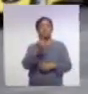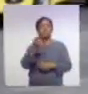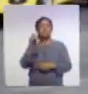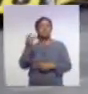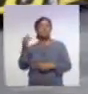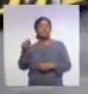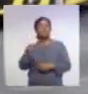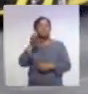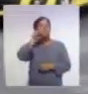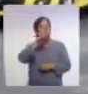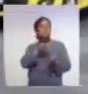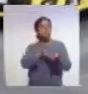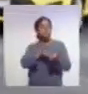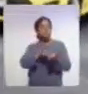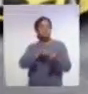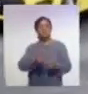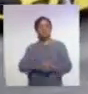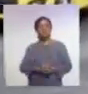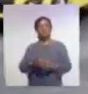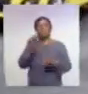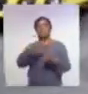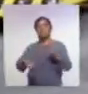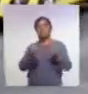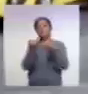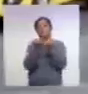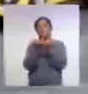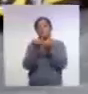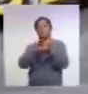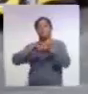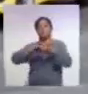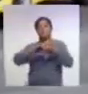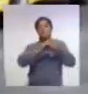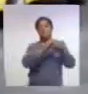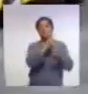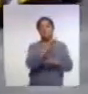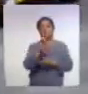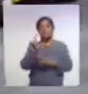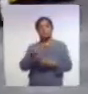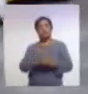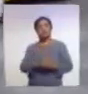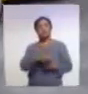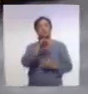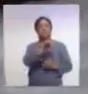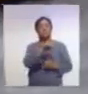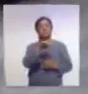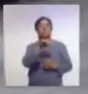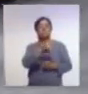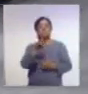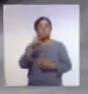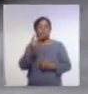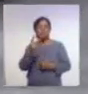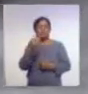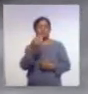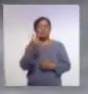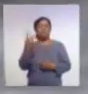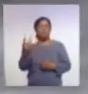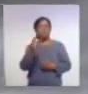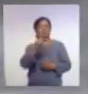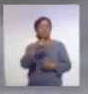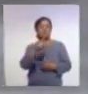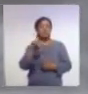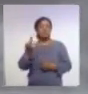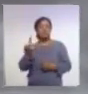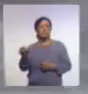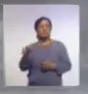2006 naranja con negro. Por último, se aseguró también un tractocamión Freightliner M252K Blanco 2019 con caja seca